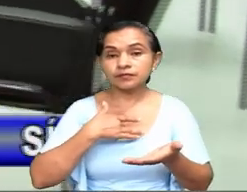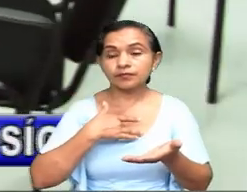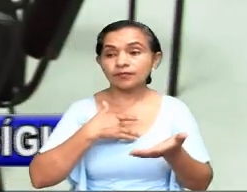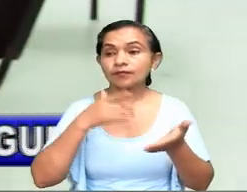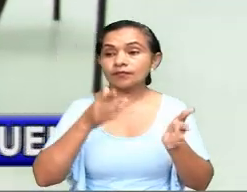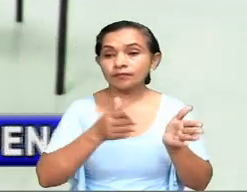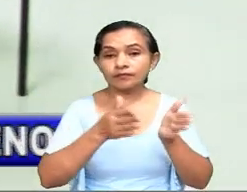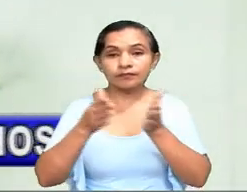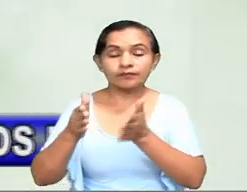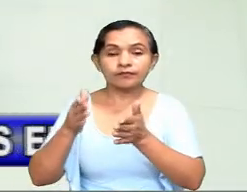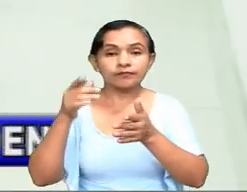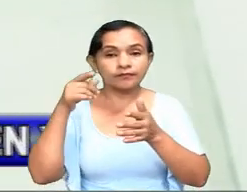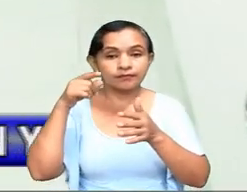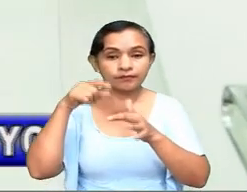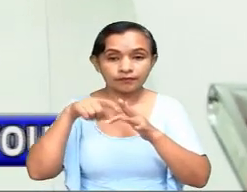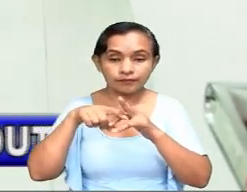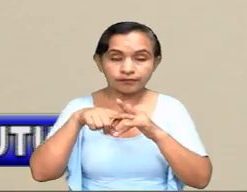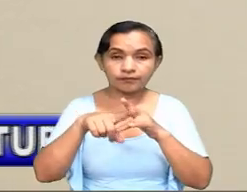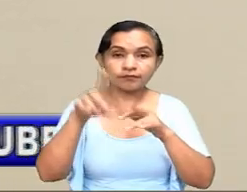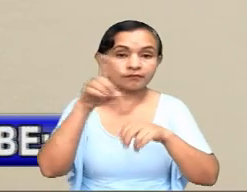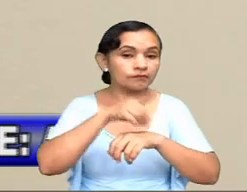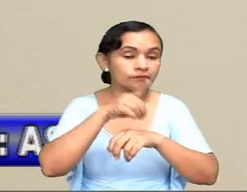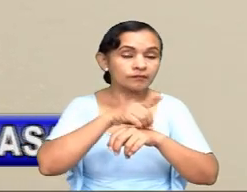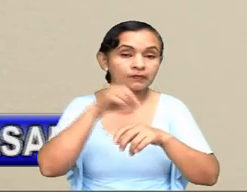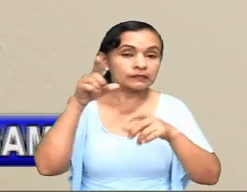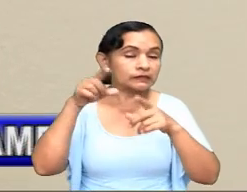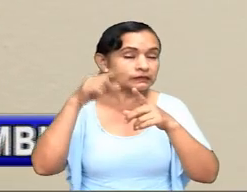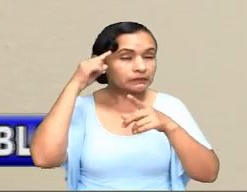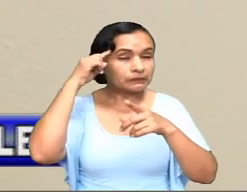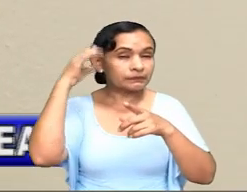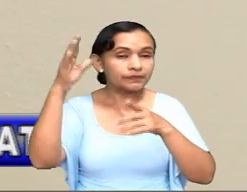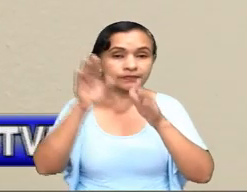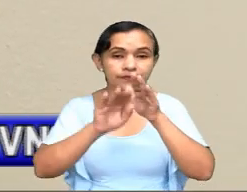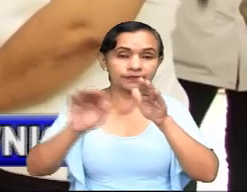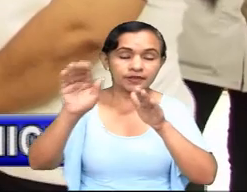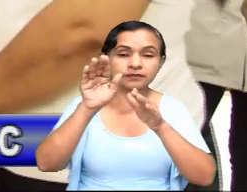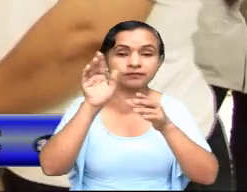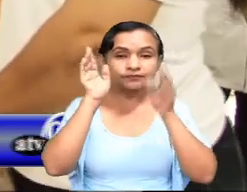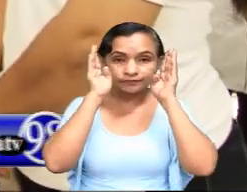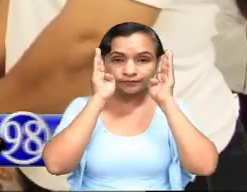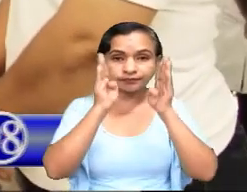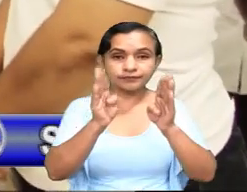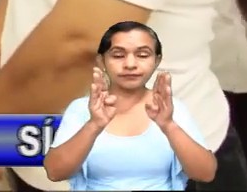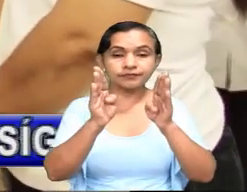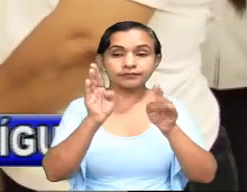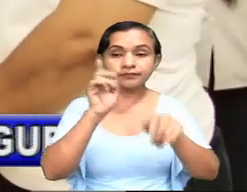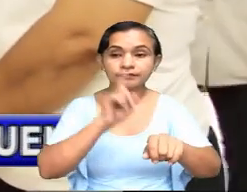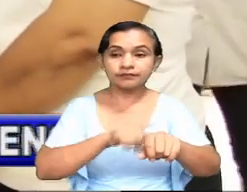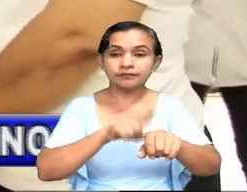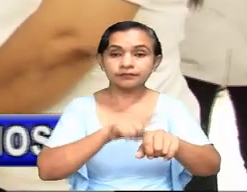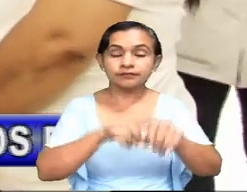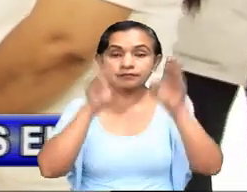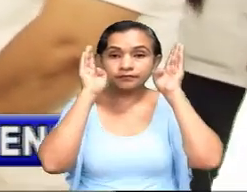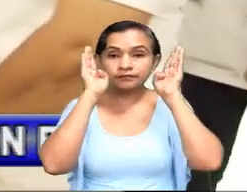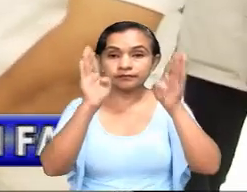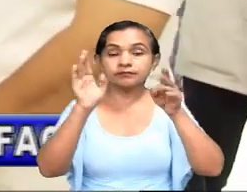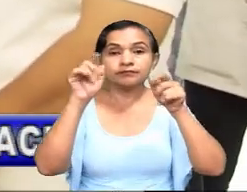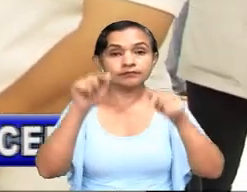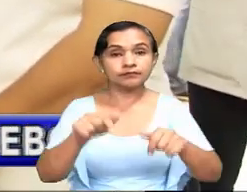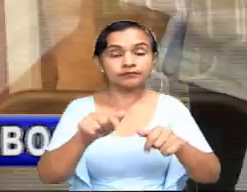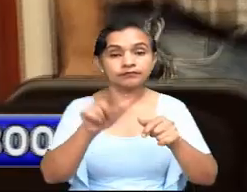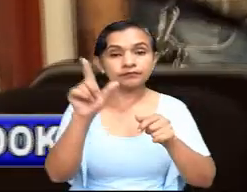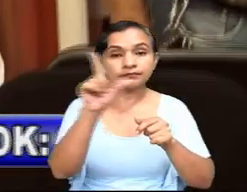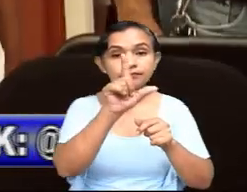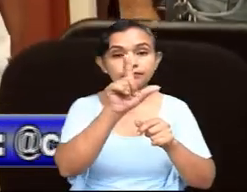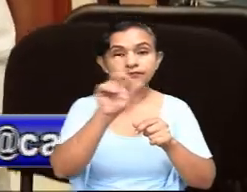remitidos con el psicólogo o psiquiatra en consulta externa para su seguimiento. El horario de atención en esta área es de